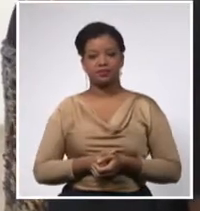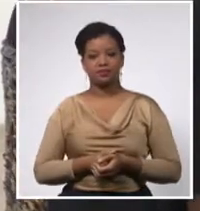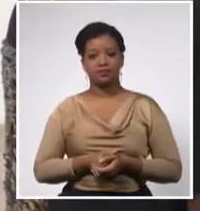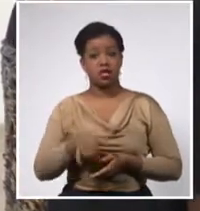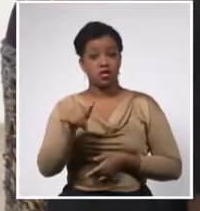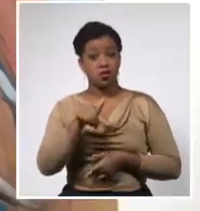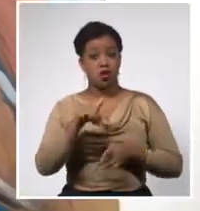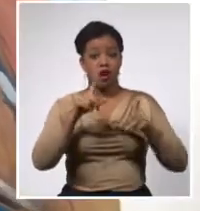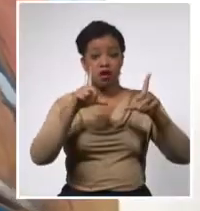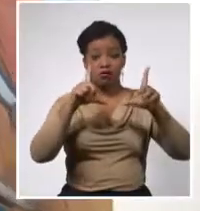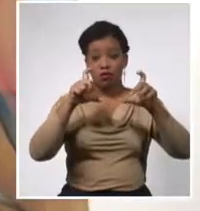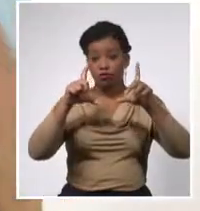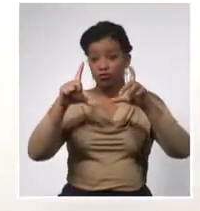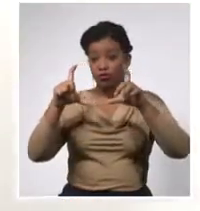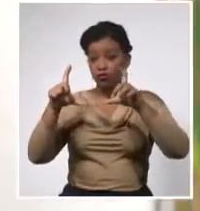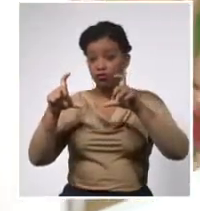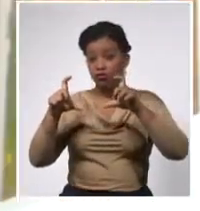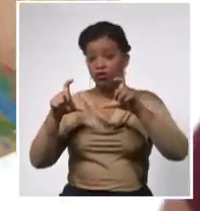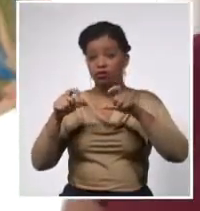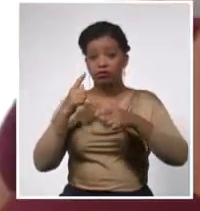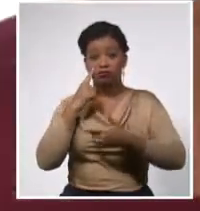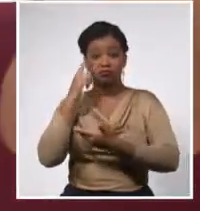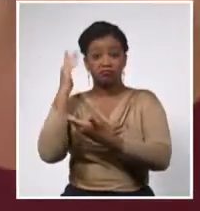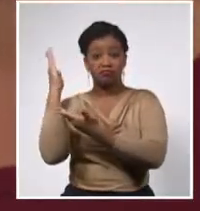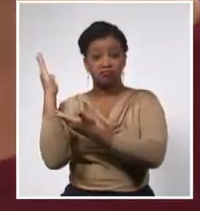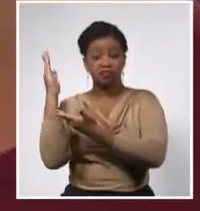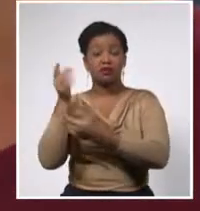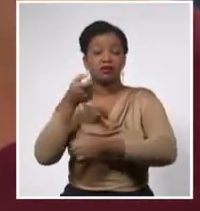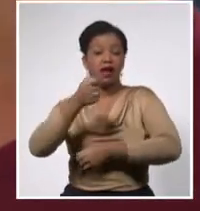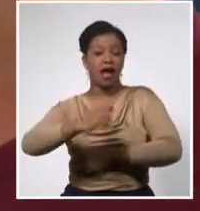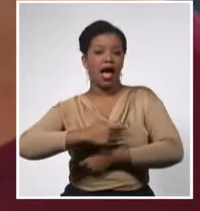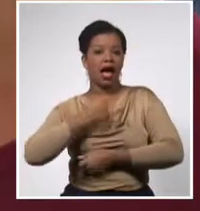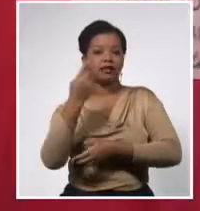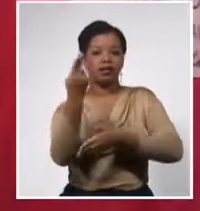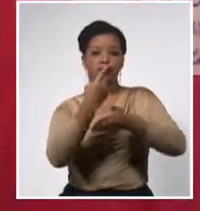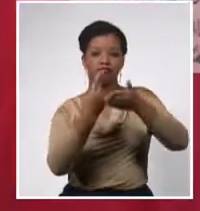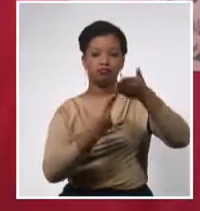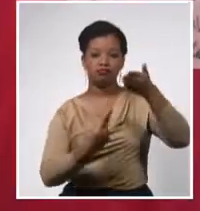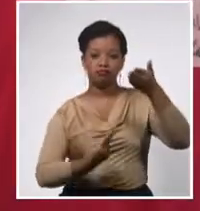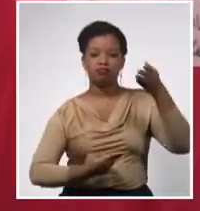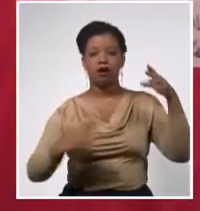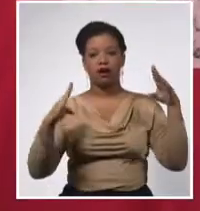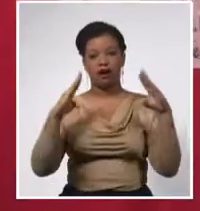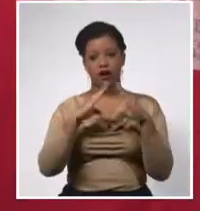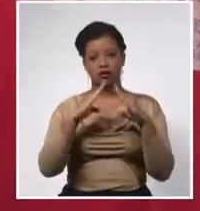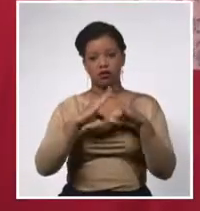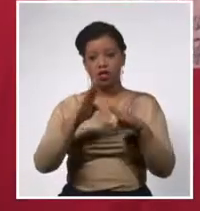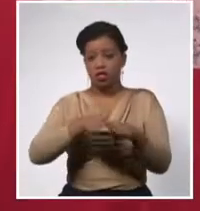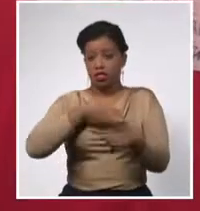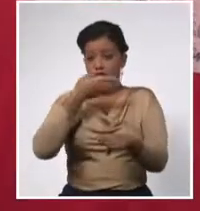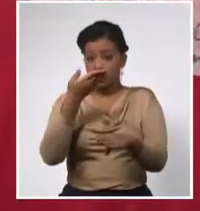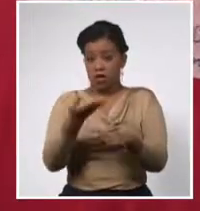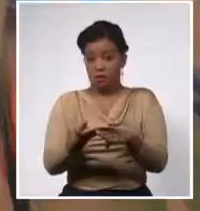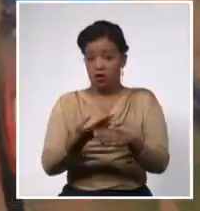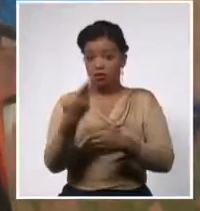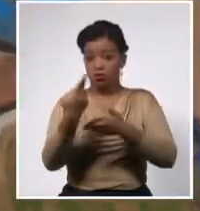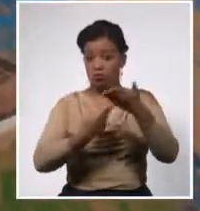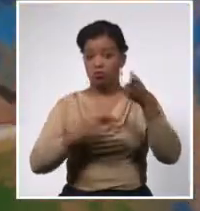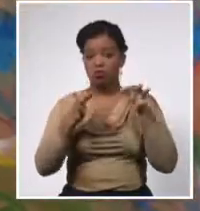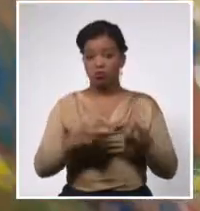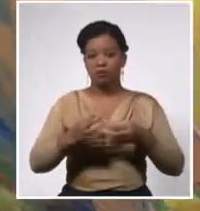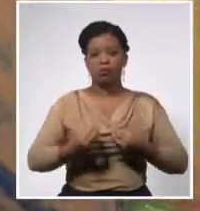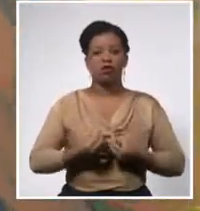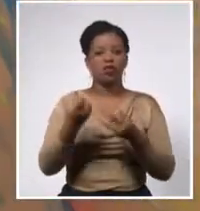Gesto se inauguró la exposición de artes visuales pintadas desde el hogar. Luego las obras serán donadas para